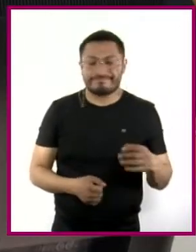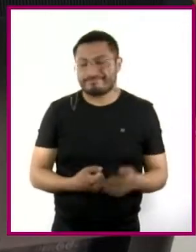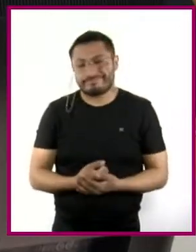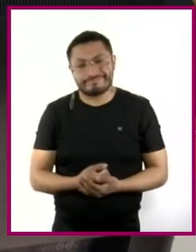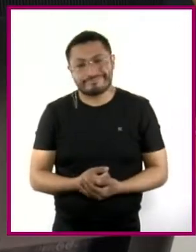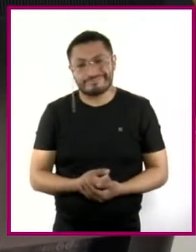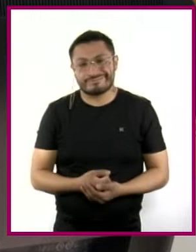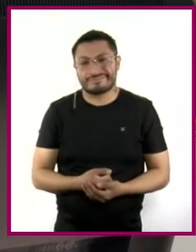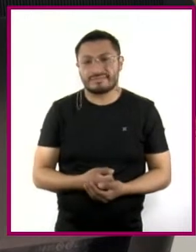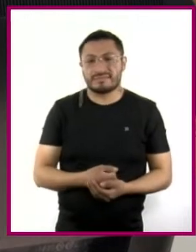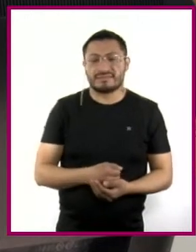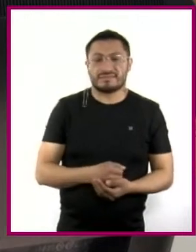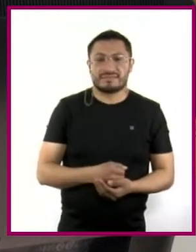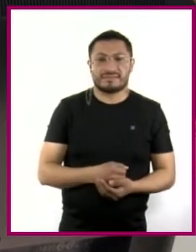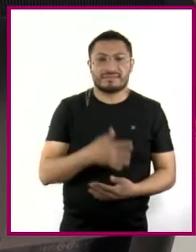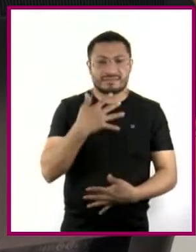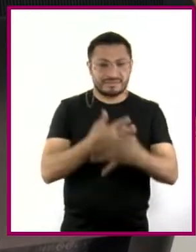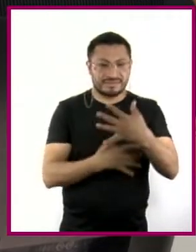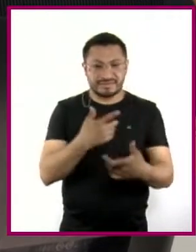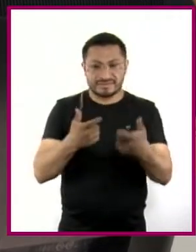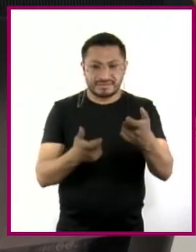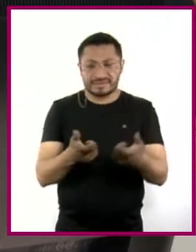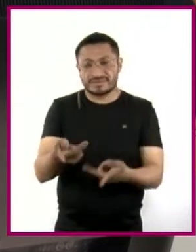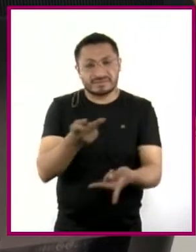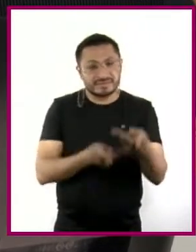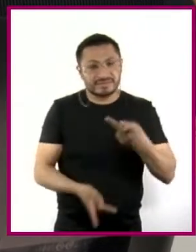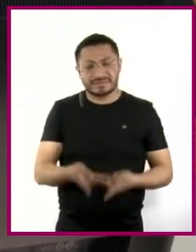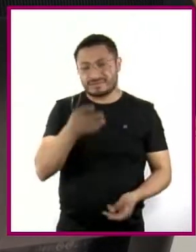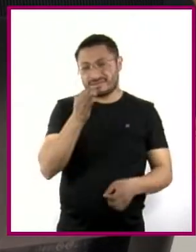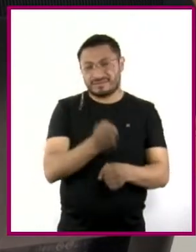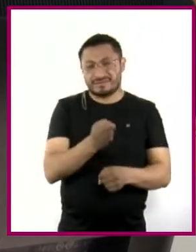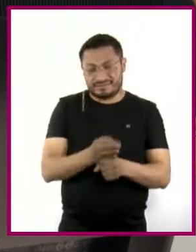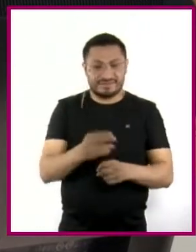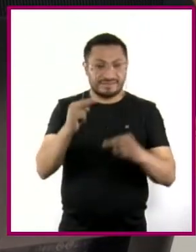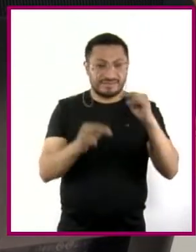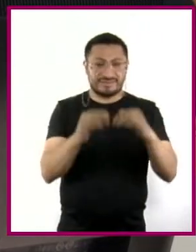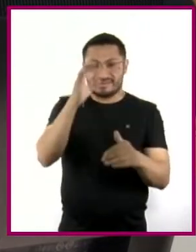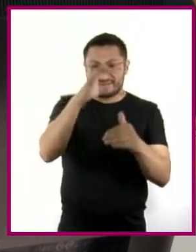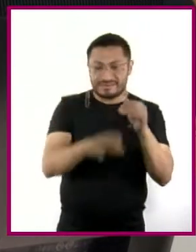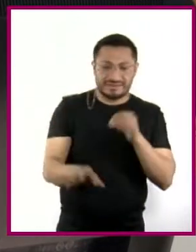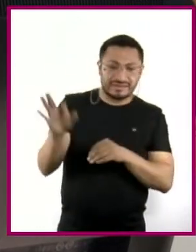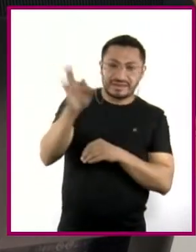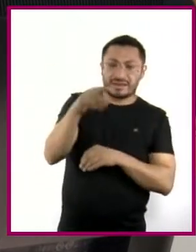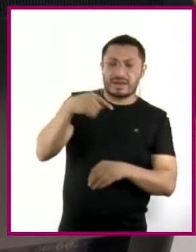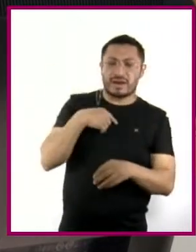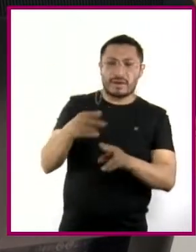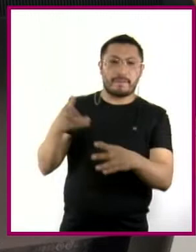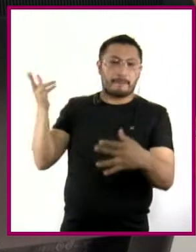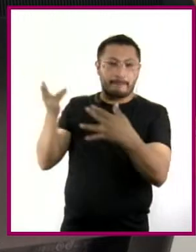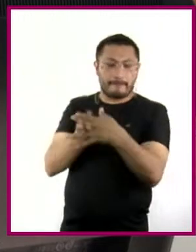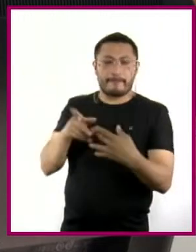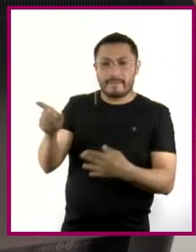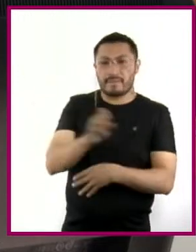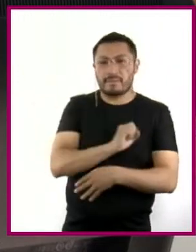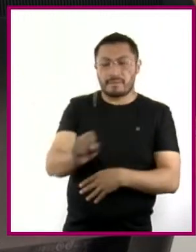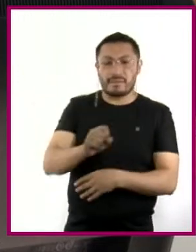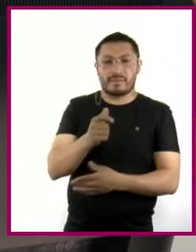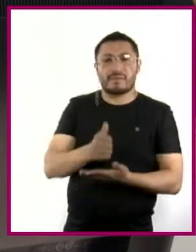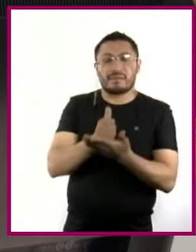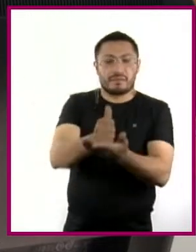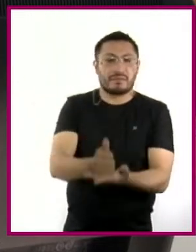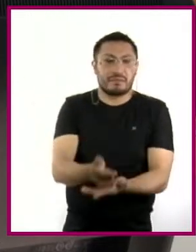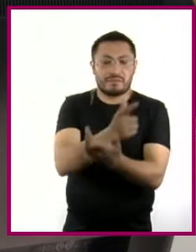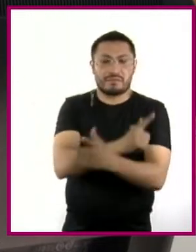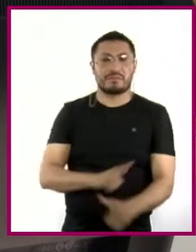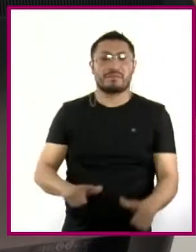¿No tendrás otros 15 pesos que me prestes? Es que ya casi acabo el nivel. Estoy por matar al malo y liberar a todo el reino del...